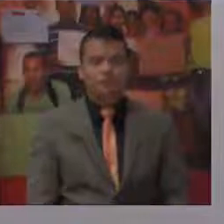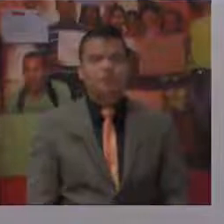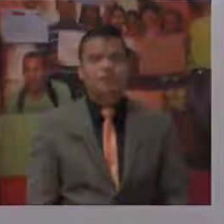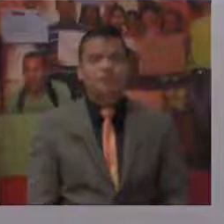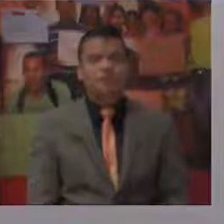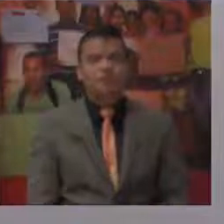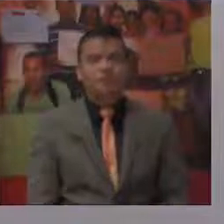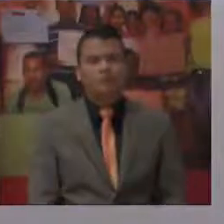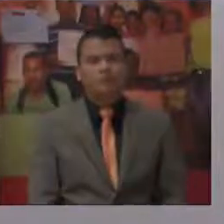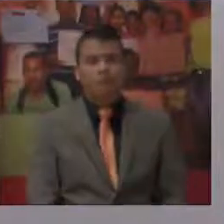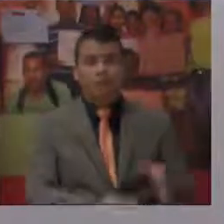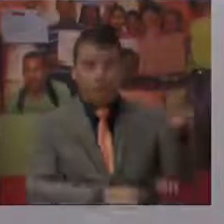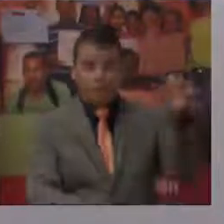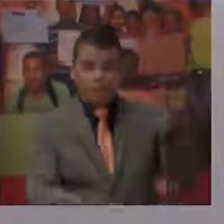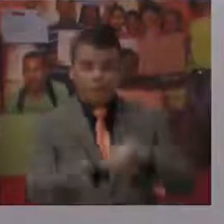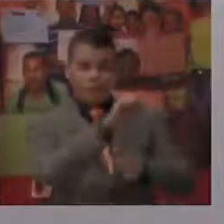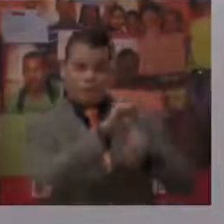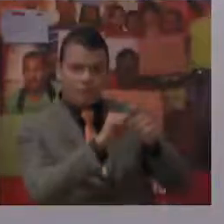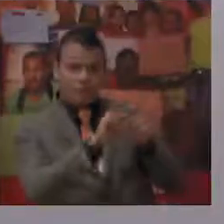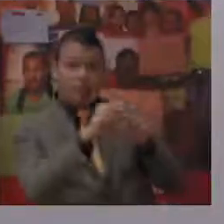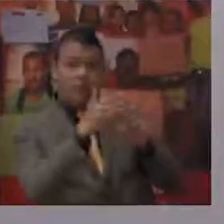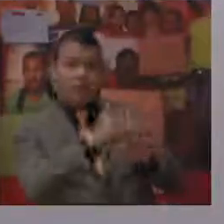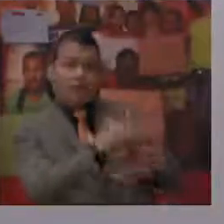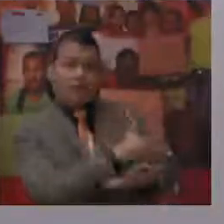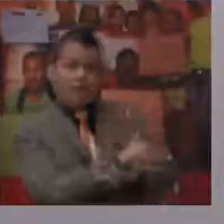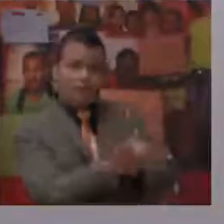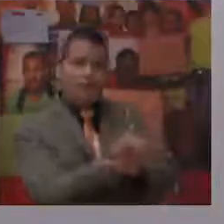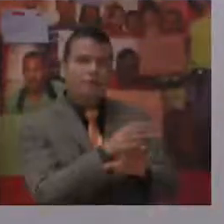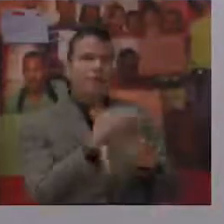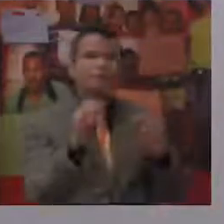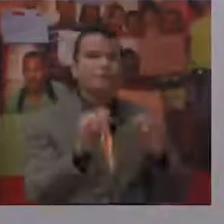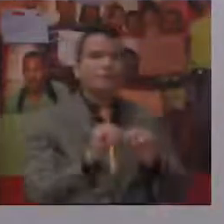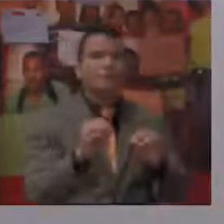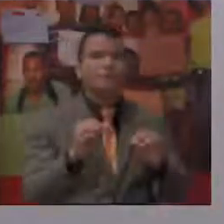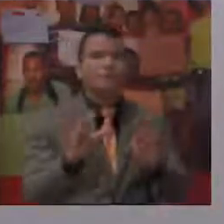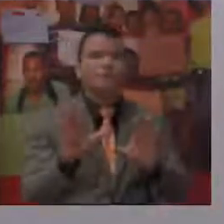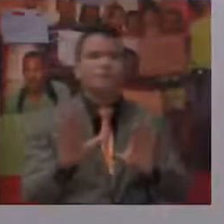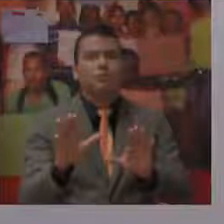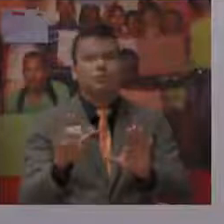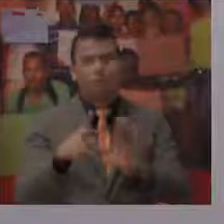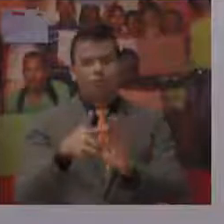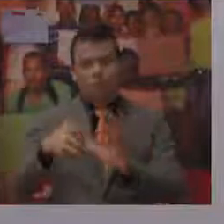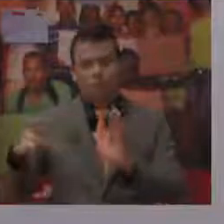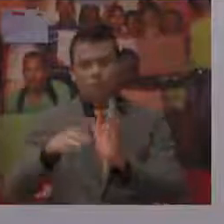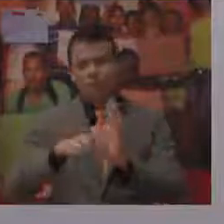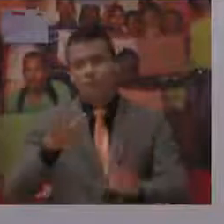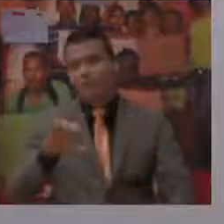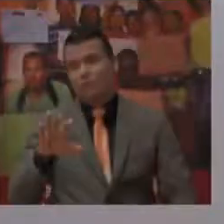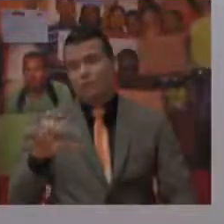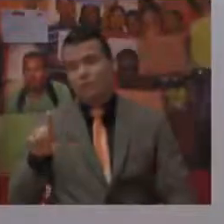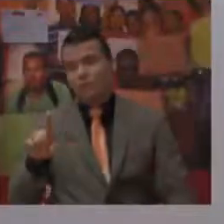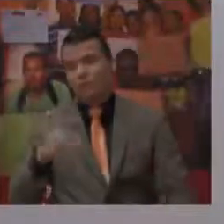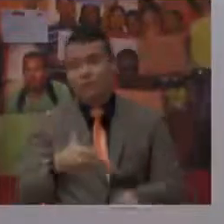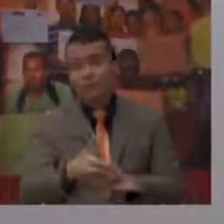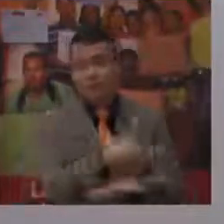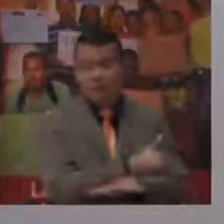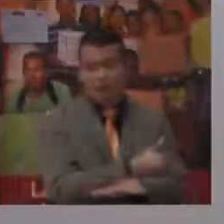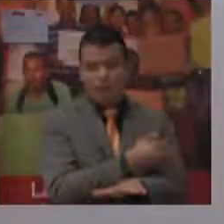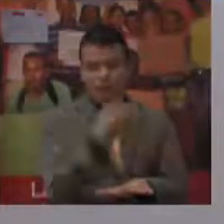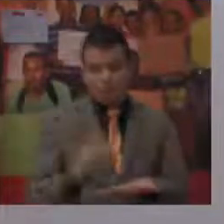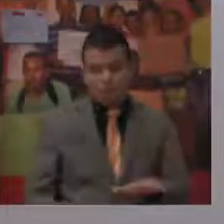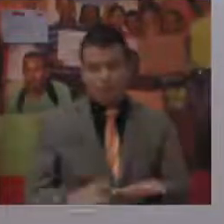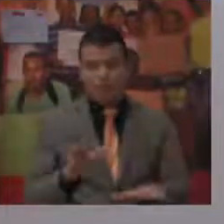antes de tener justicia transicional y antes de la Constitución del 1991, nosotros solo